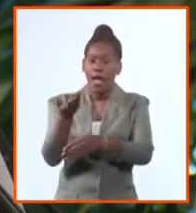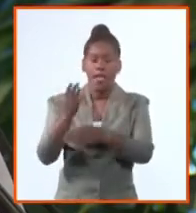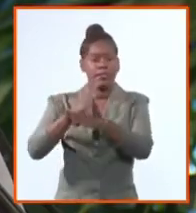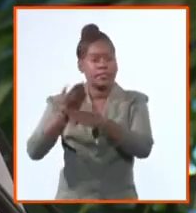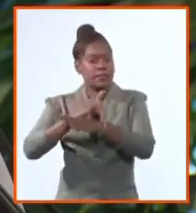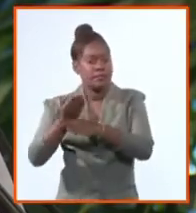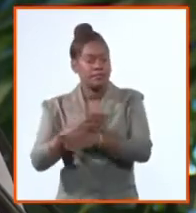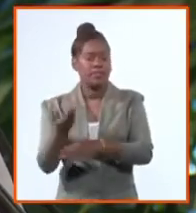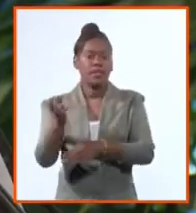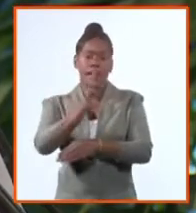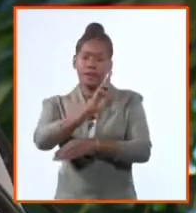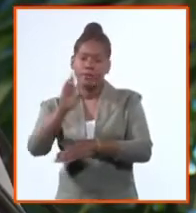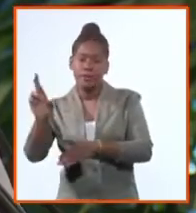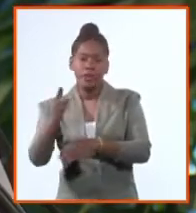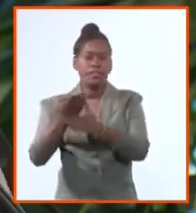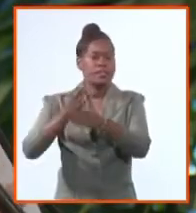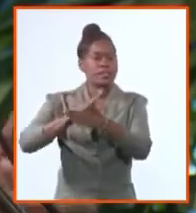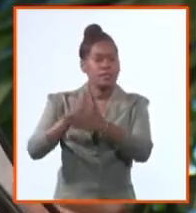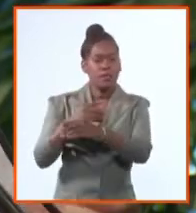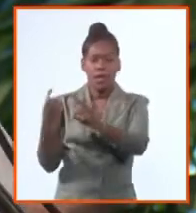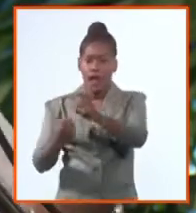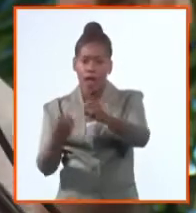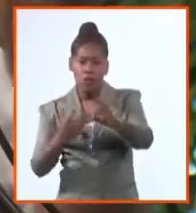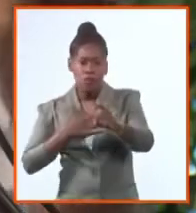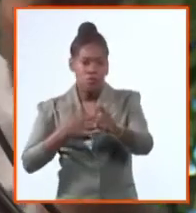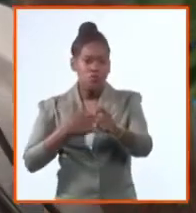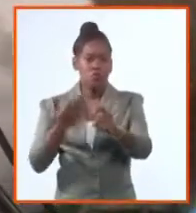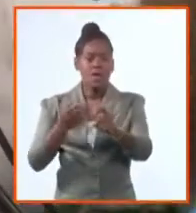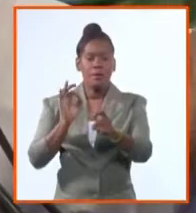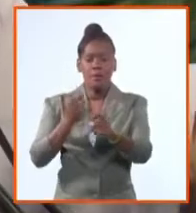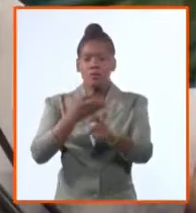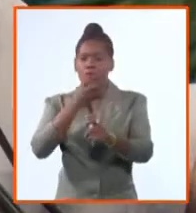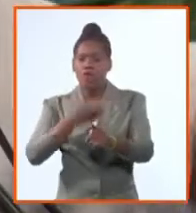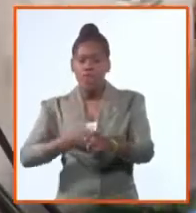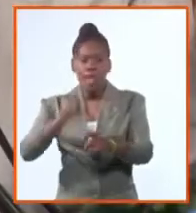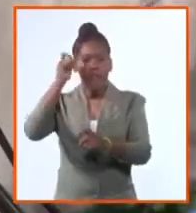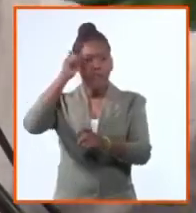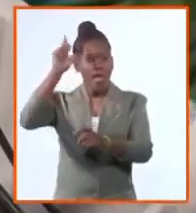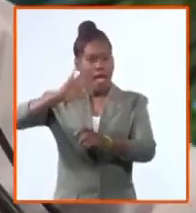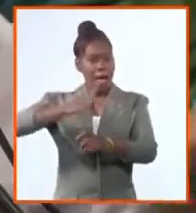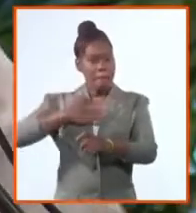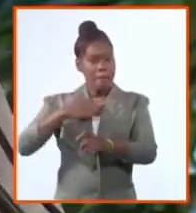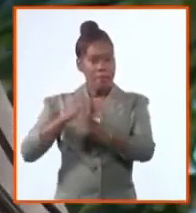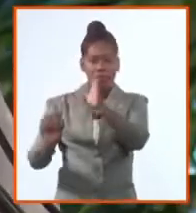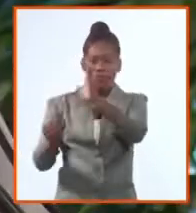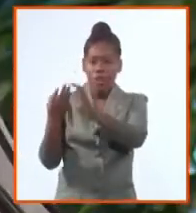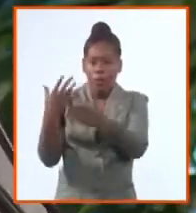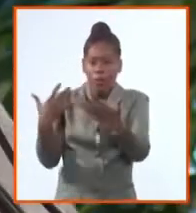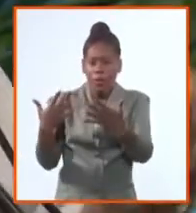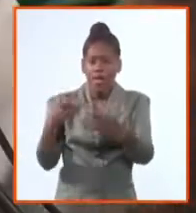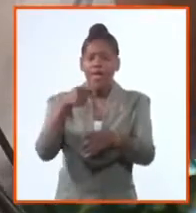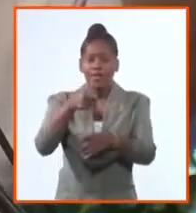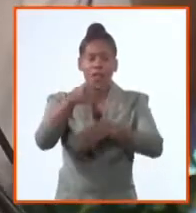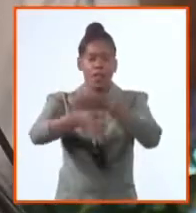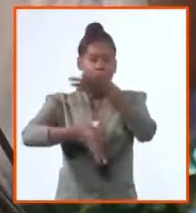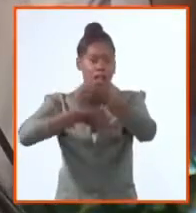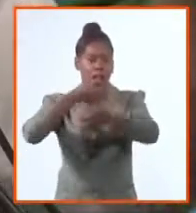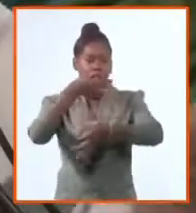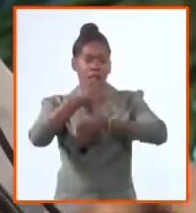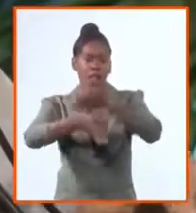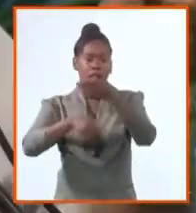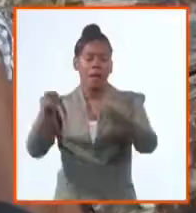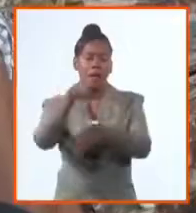Por último, yo quería referirme en este sentido a la necesidad también de estudiar la experiencia de los que fracasaron,